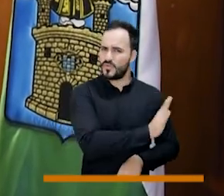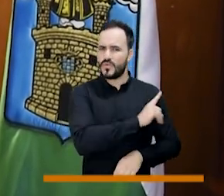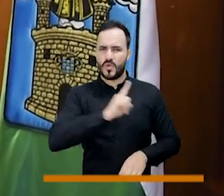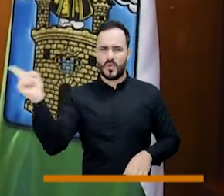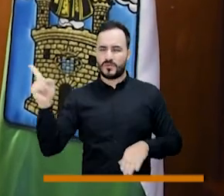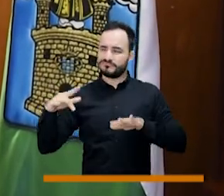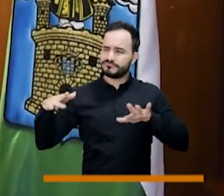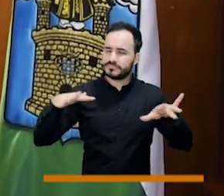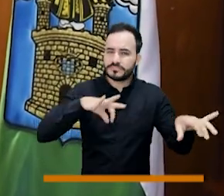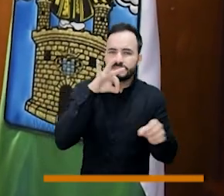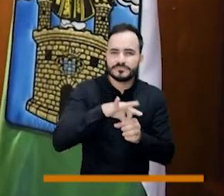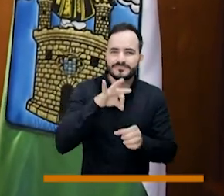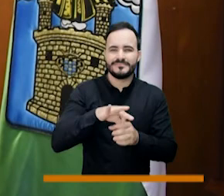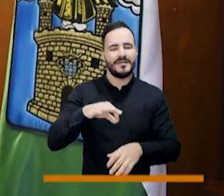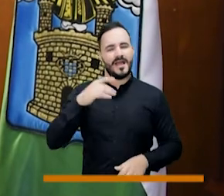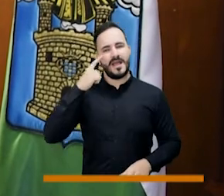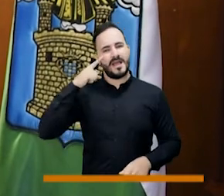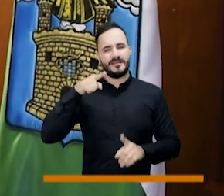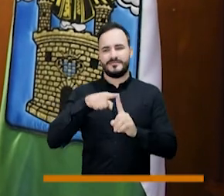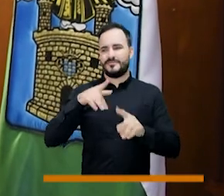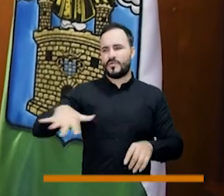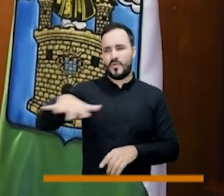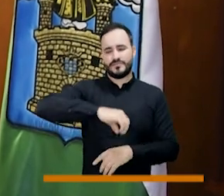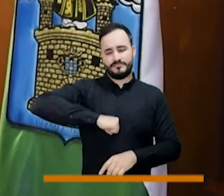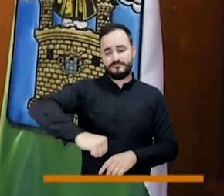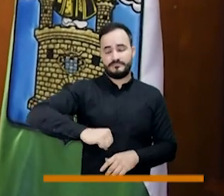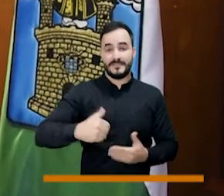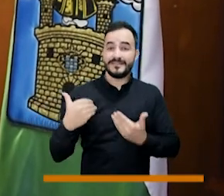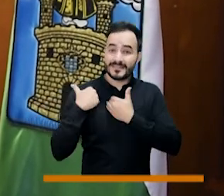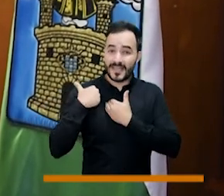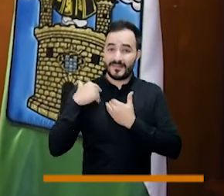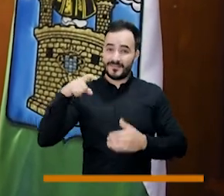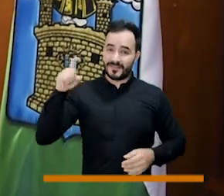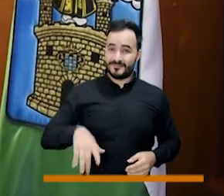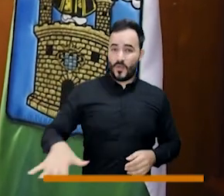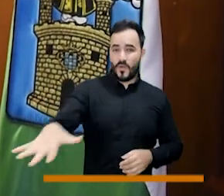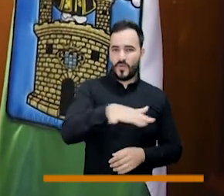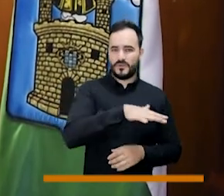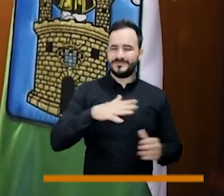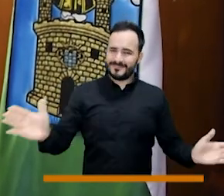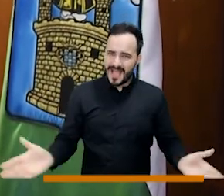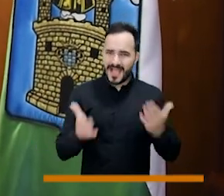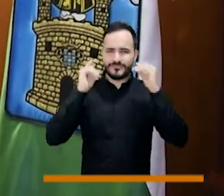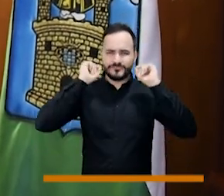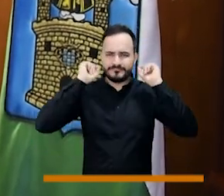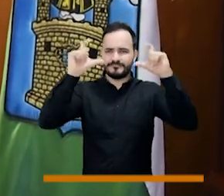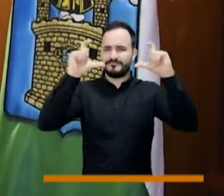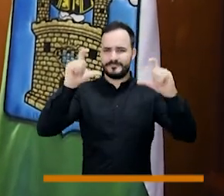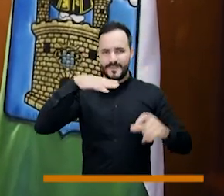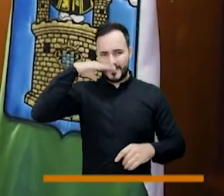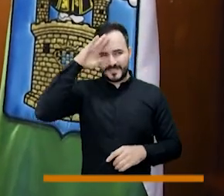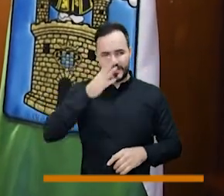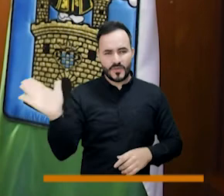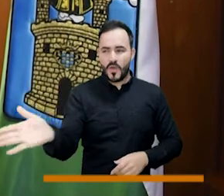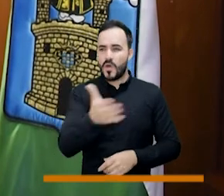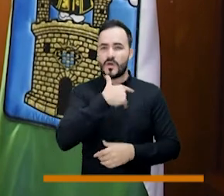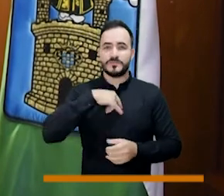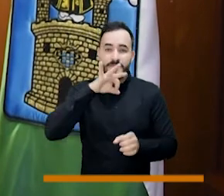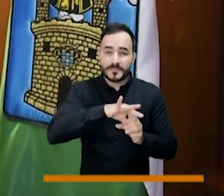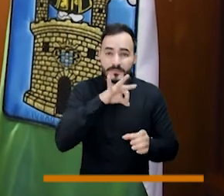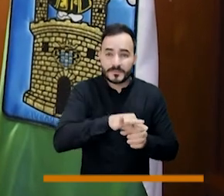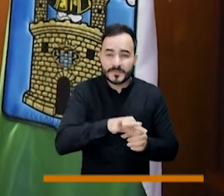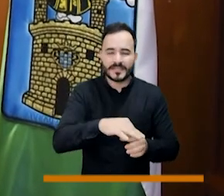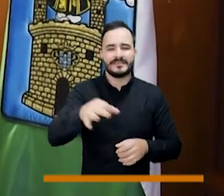participar es un derecho, es un deber. Participemos. Activos por Medellín,